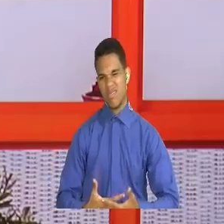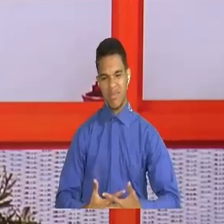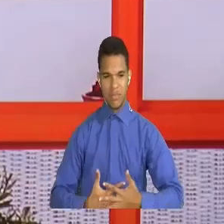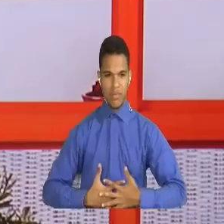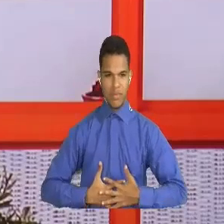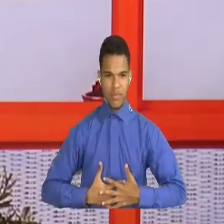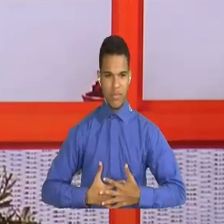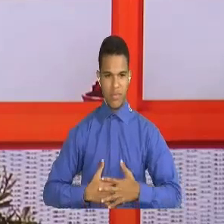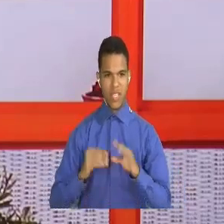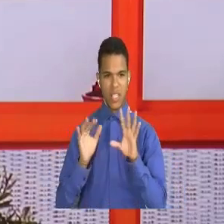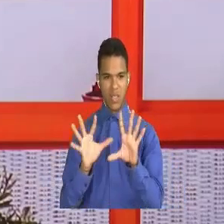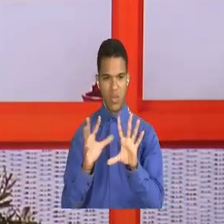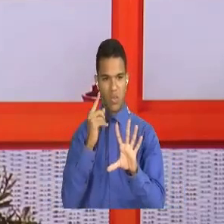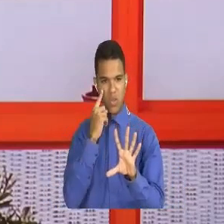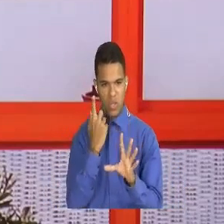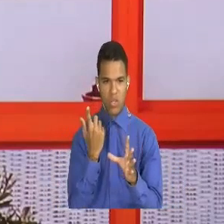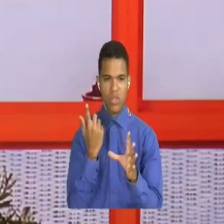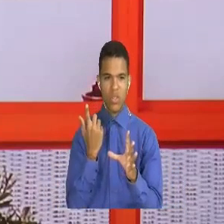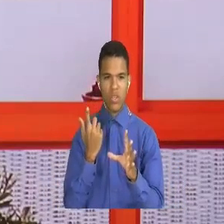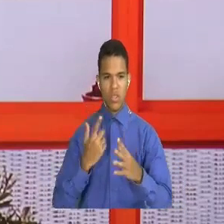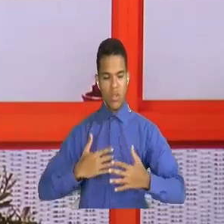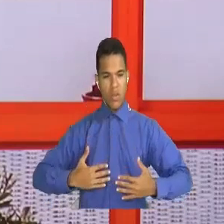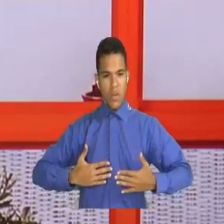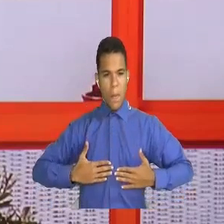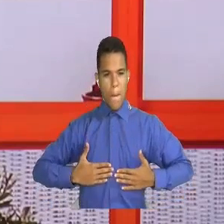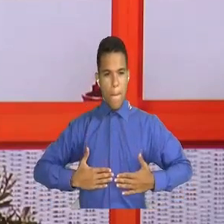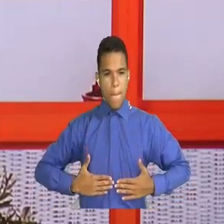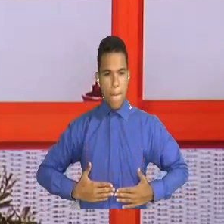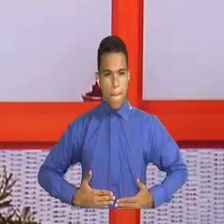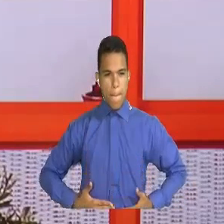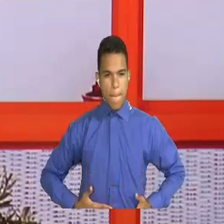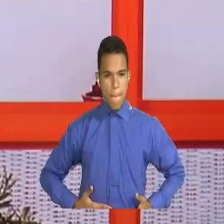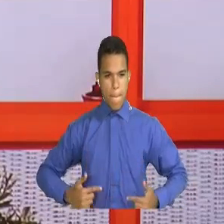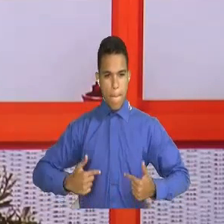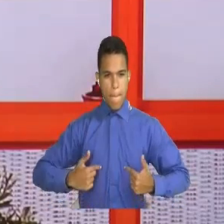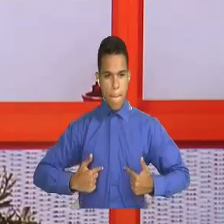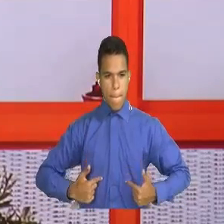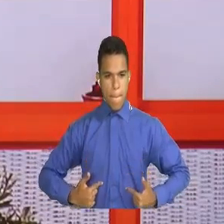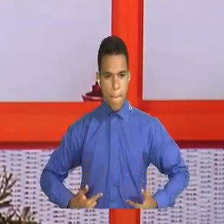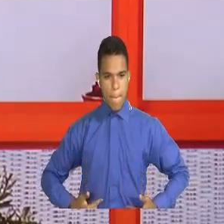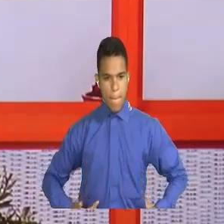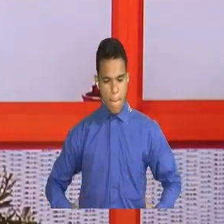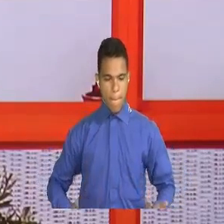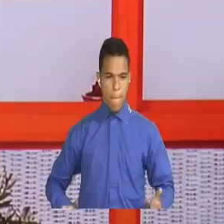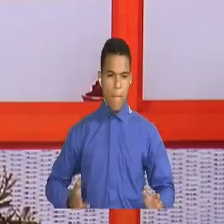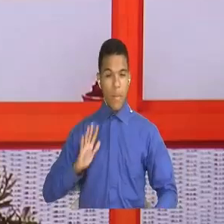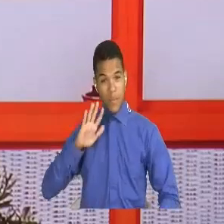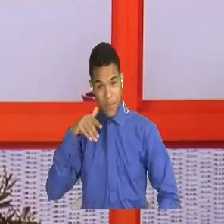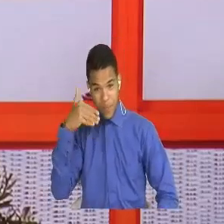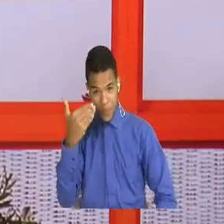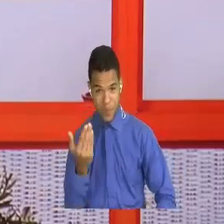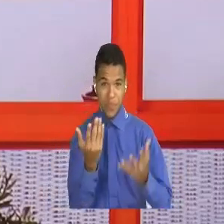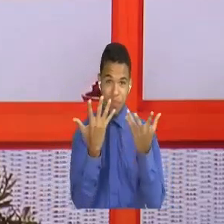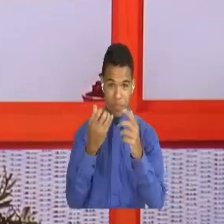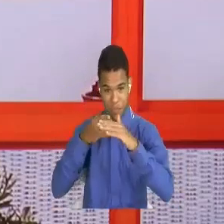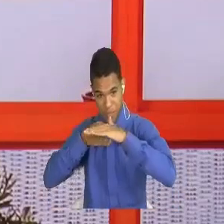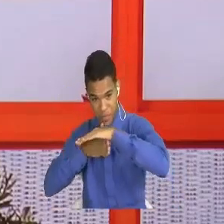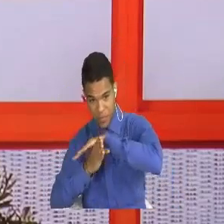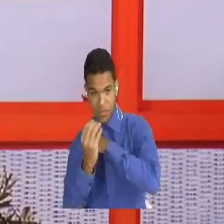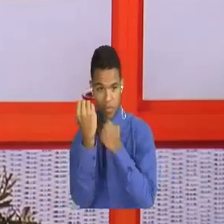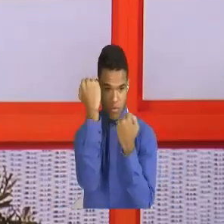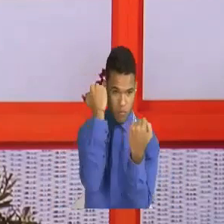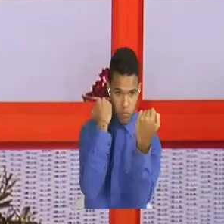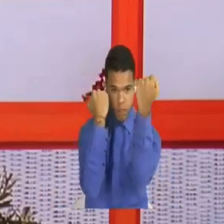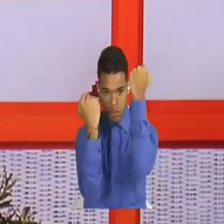láser, acompañada a una marcación abdominal, ya que ellos después quieren realizar o ingresar a hacer